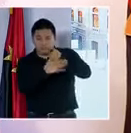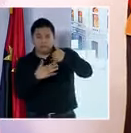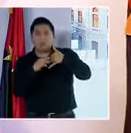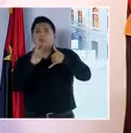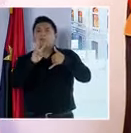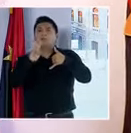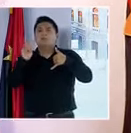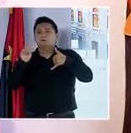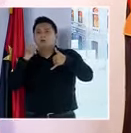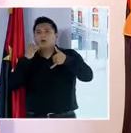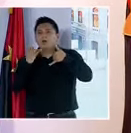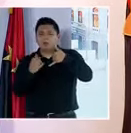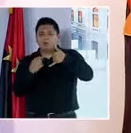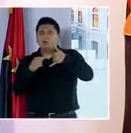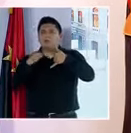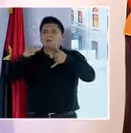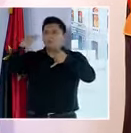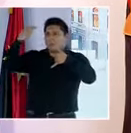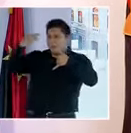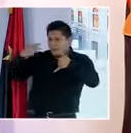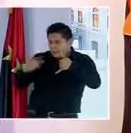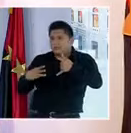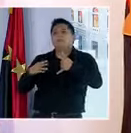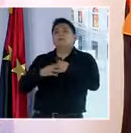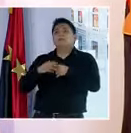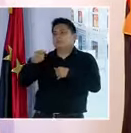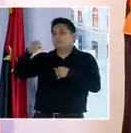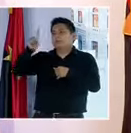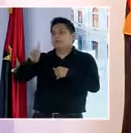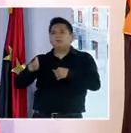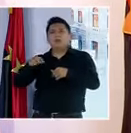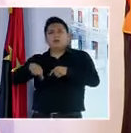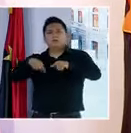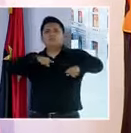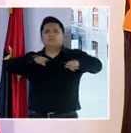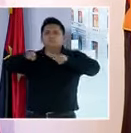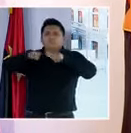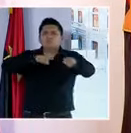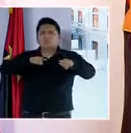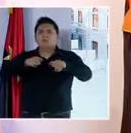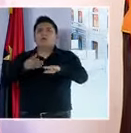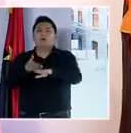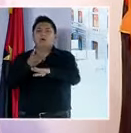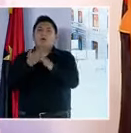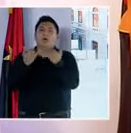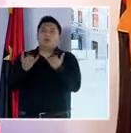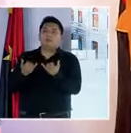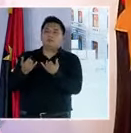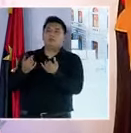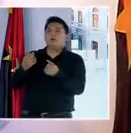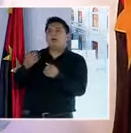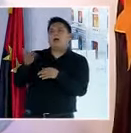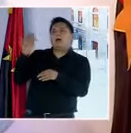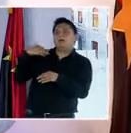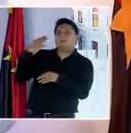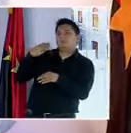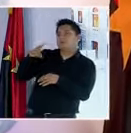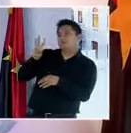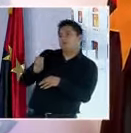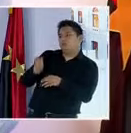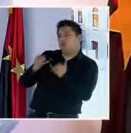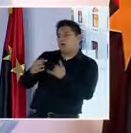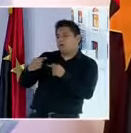16 de 32, en el indicador de competitividad, lo recibimos en el puesto 18.